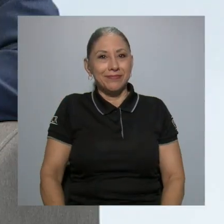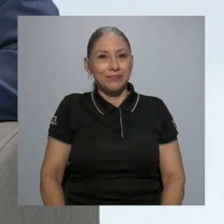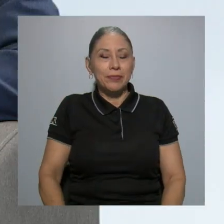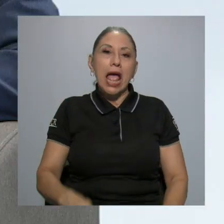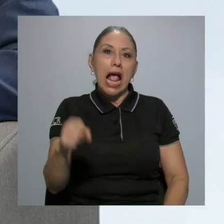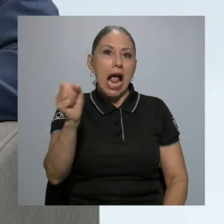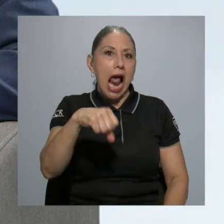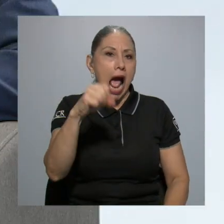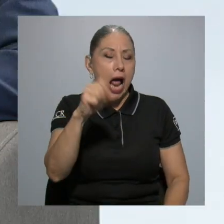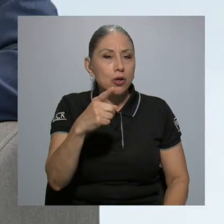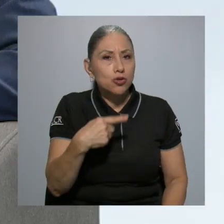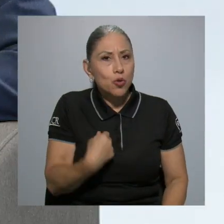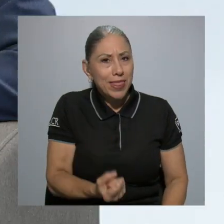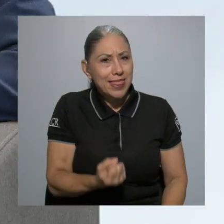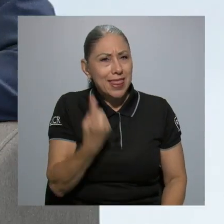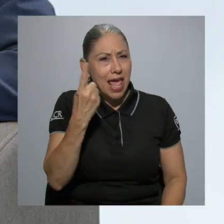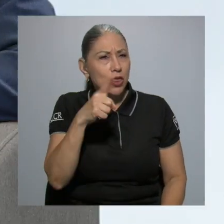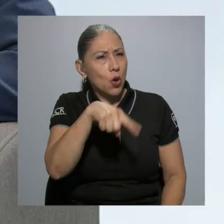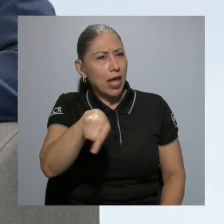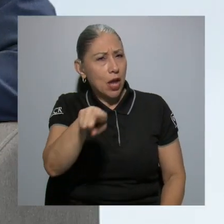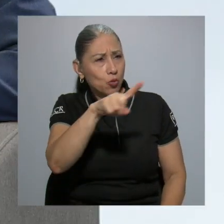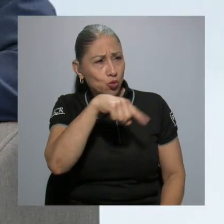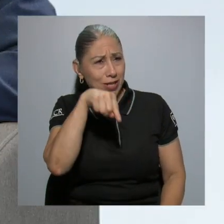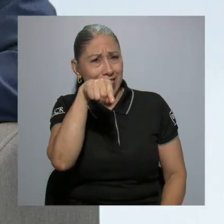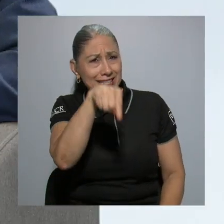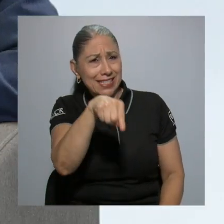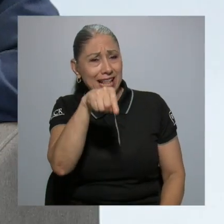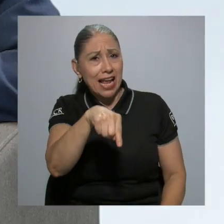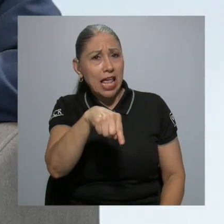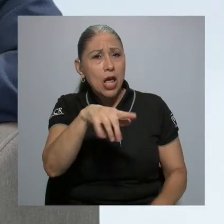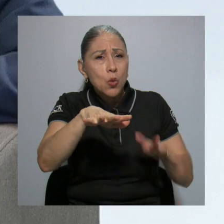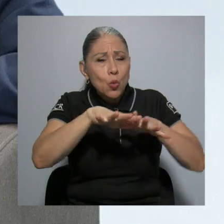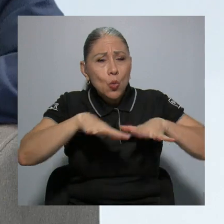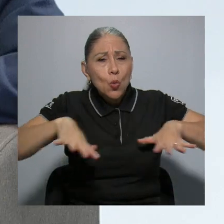Las condiciones, entiendo que es un desierto, ¿verdad? Donde ustedes